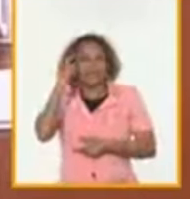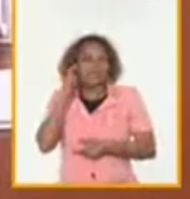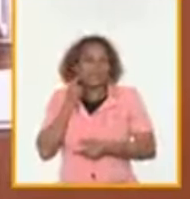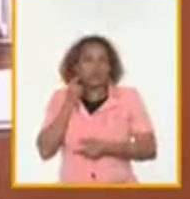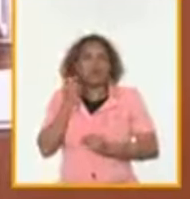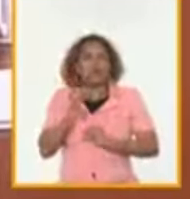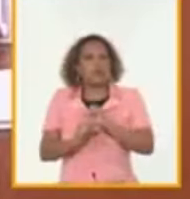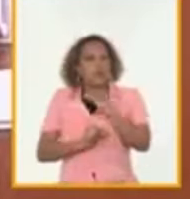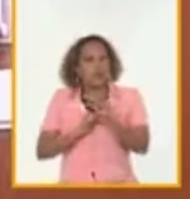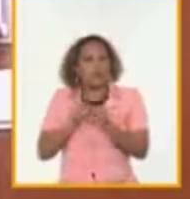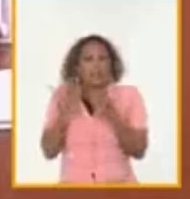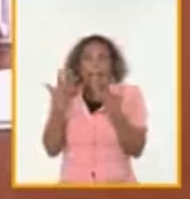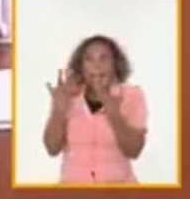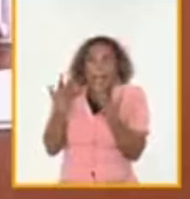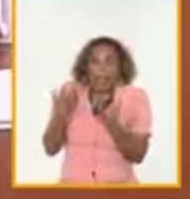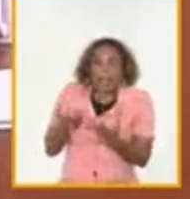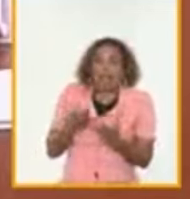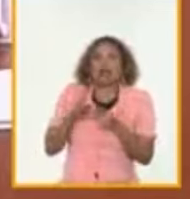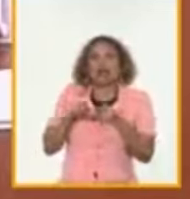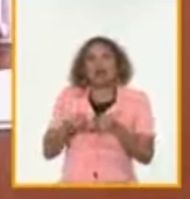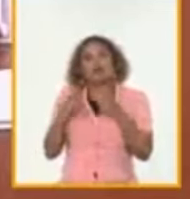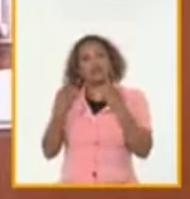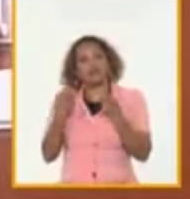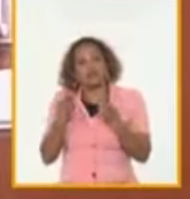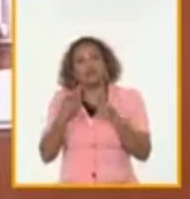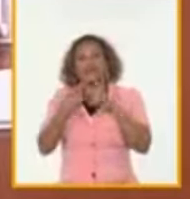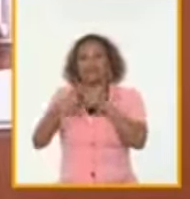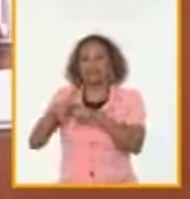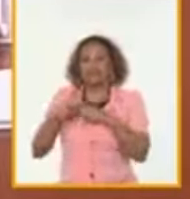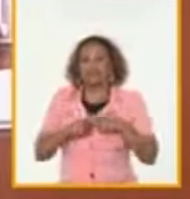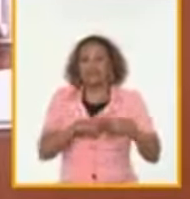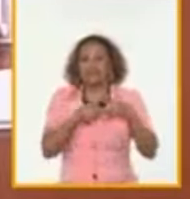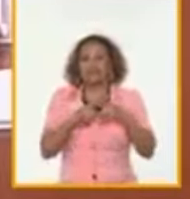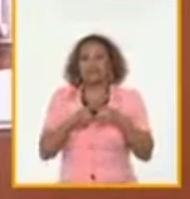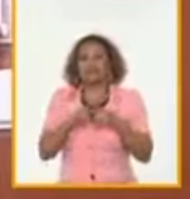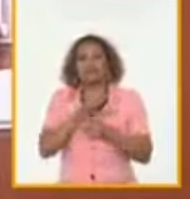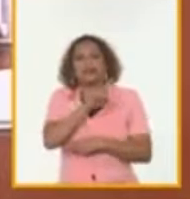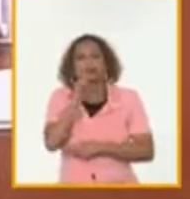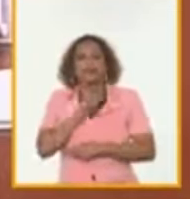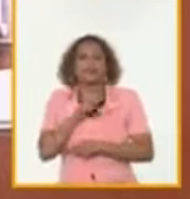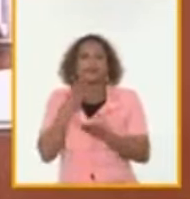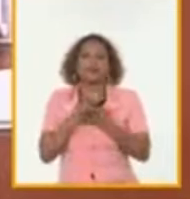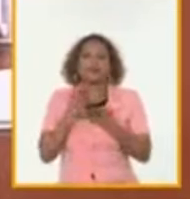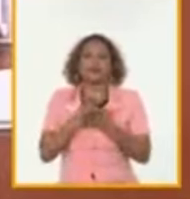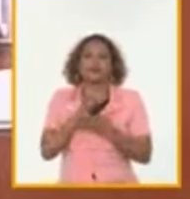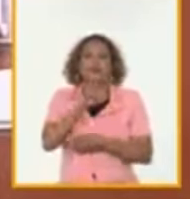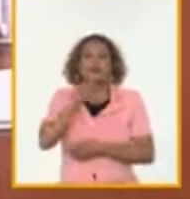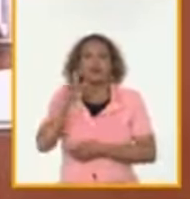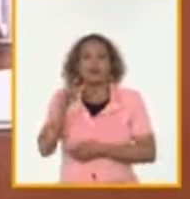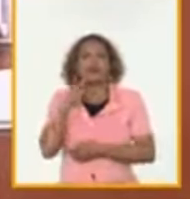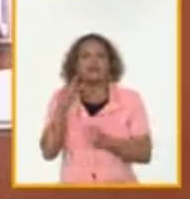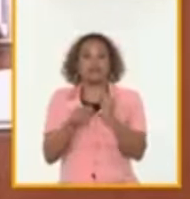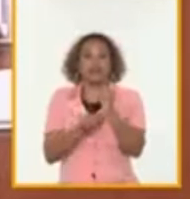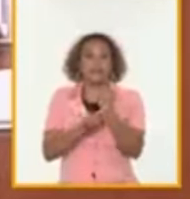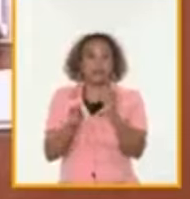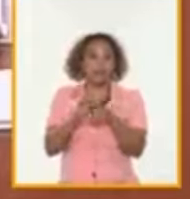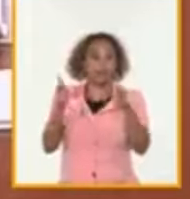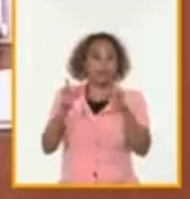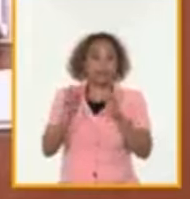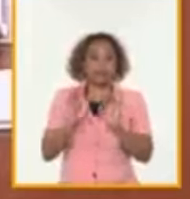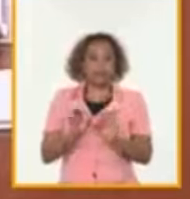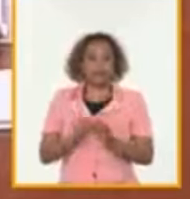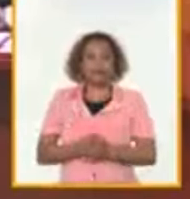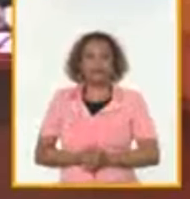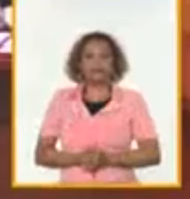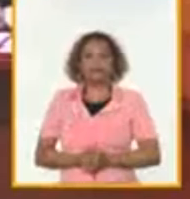de los años también necesit de todo ese trabajo de de reparación el sector de la educación cómo está que villaclara siempre ha sido potencia En ese sentido no también también en